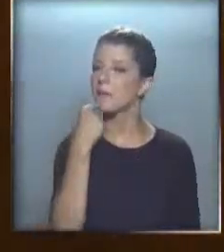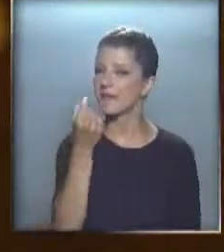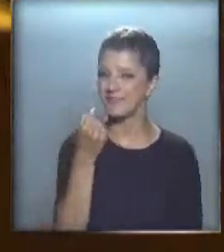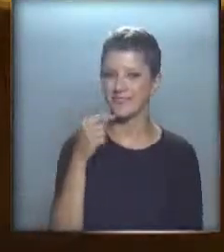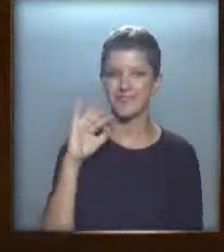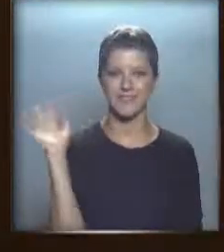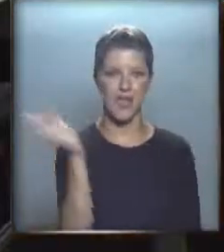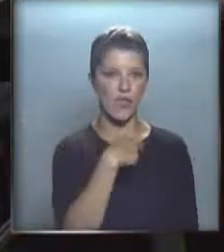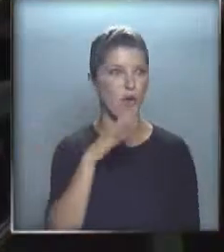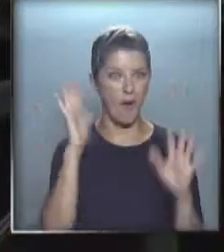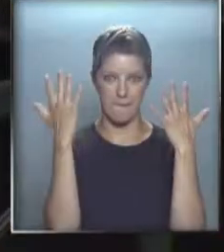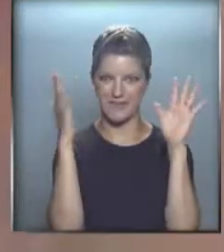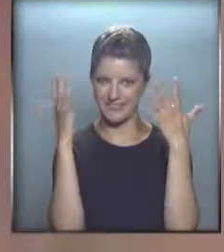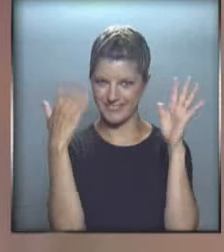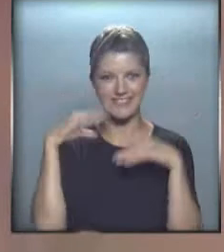entrenamiento?